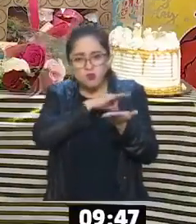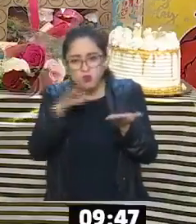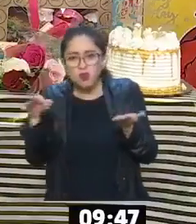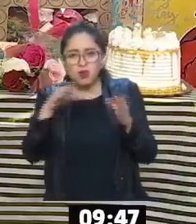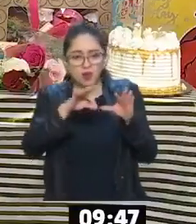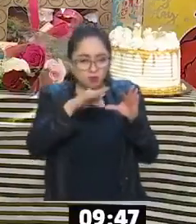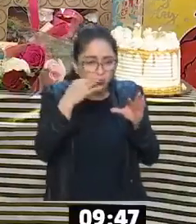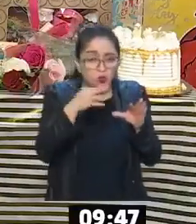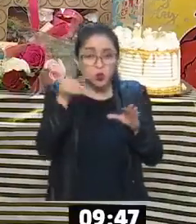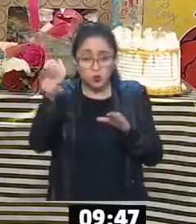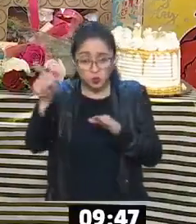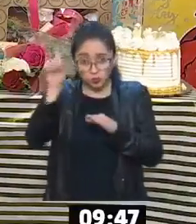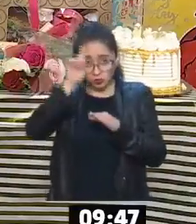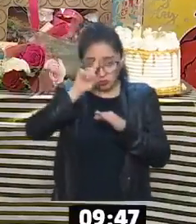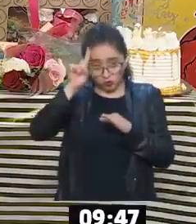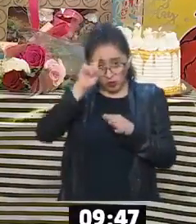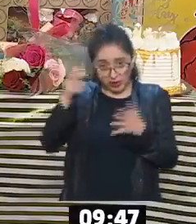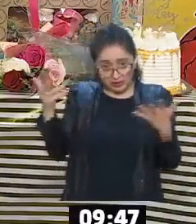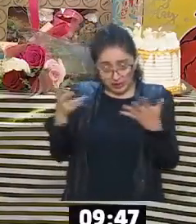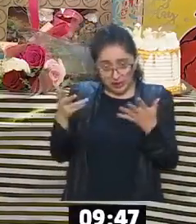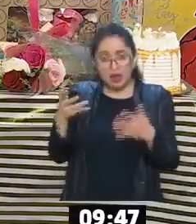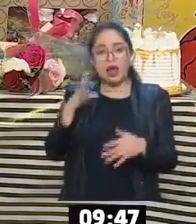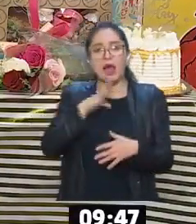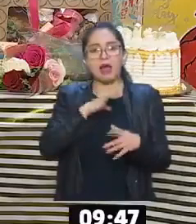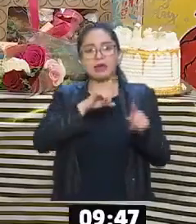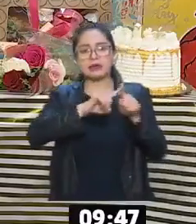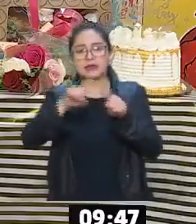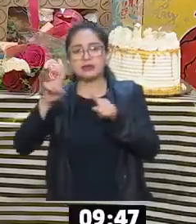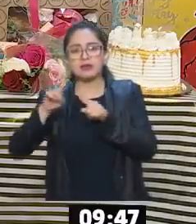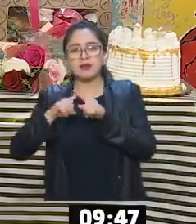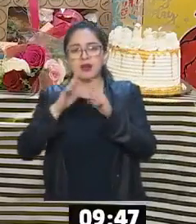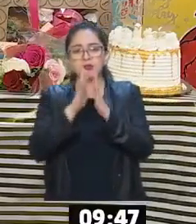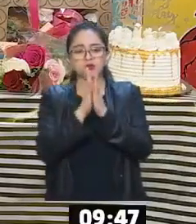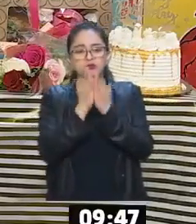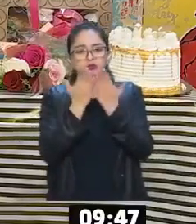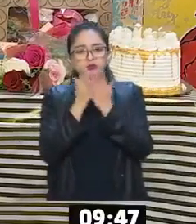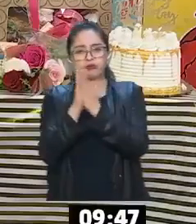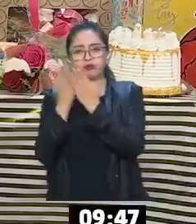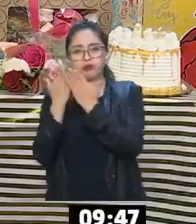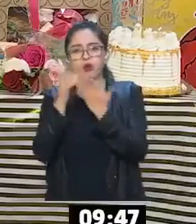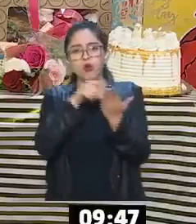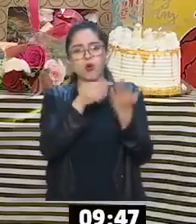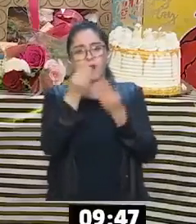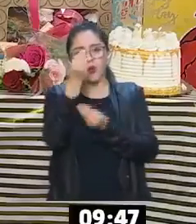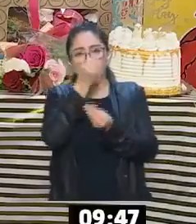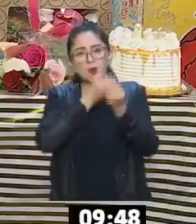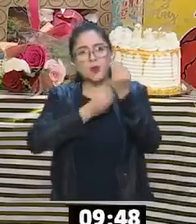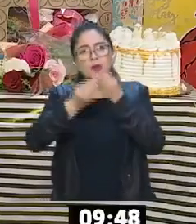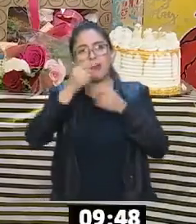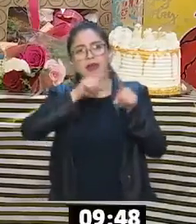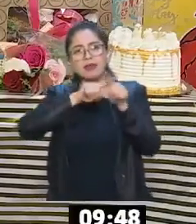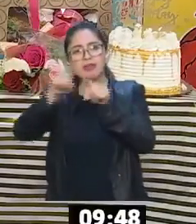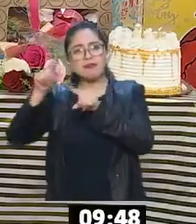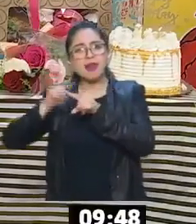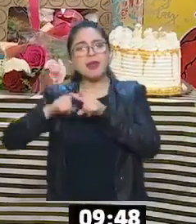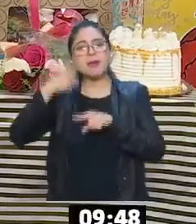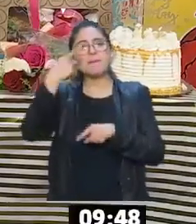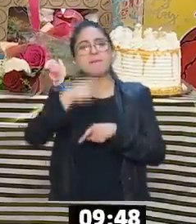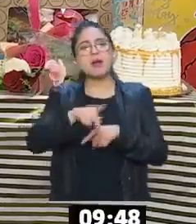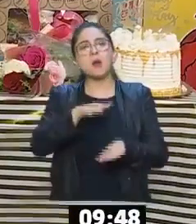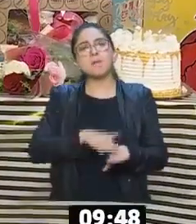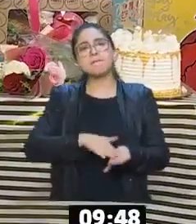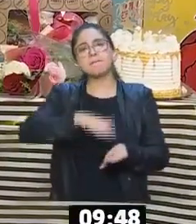ah, mire, con así esta. Es. Y manejamos una carta de alimentos, carta de alimentos muy variada, utilizando principalmente